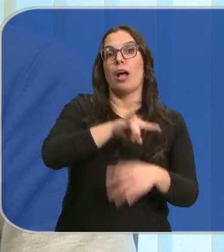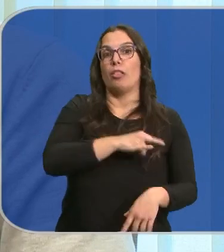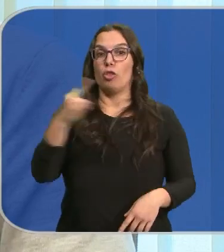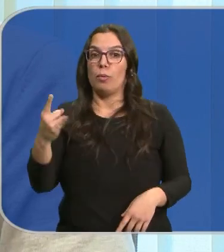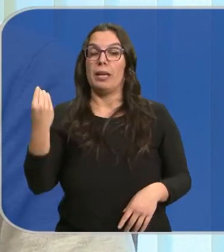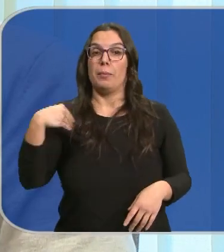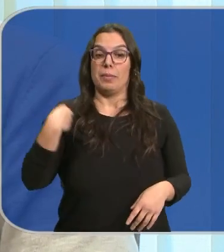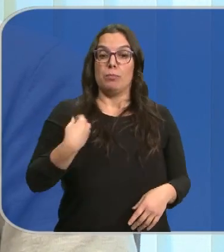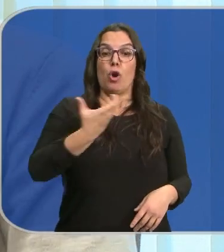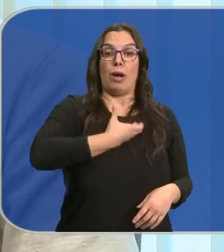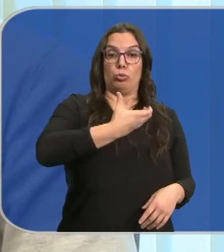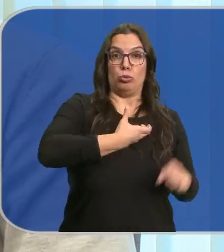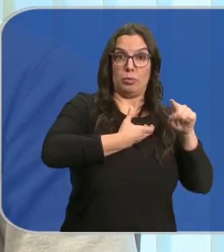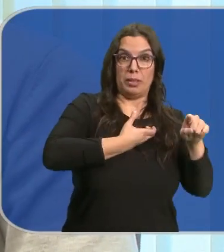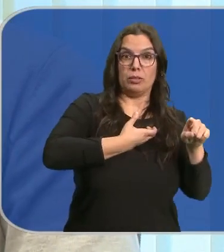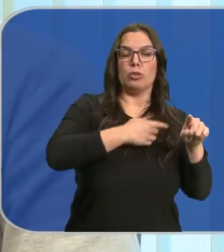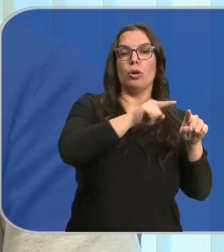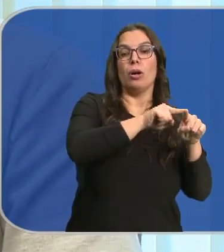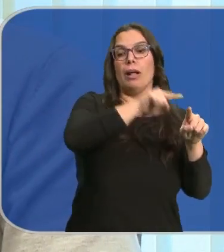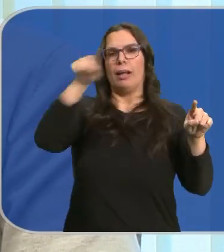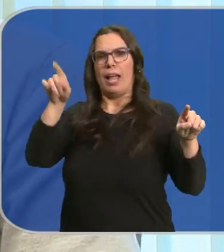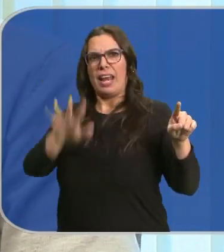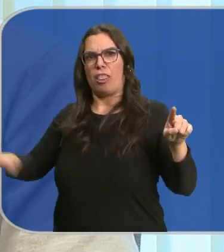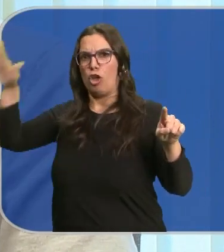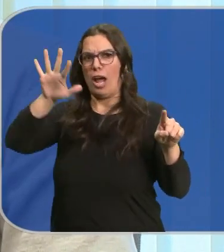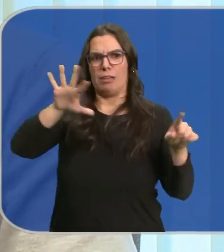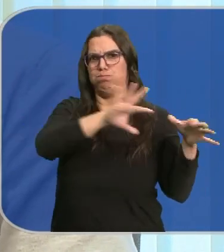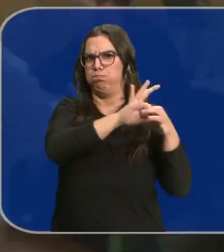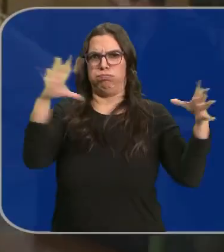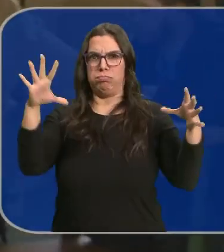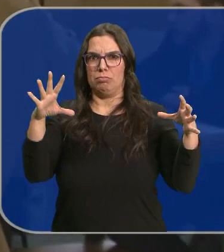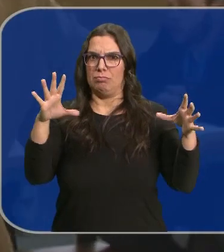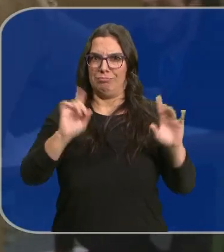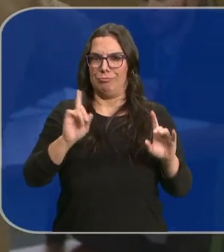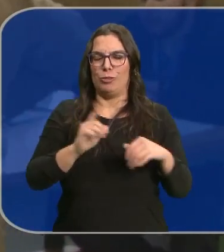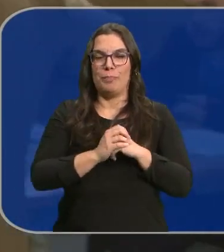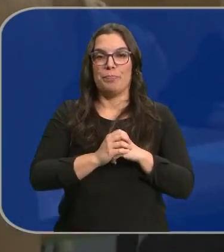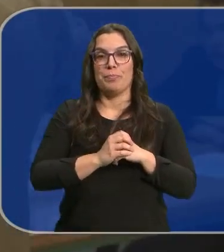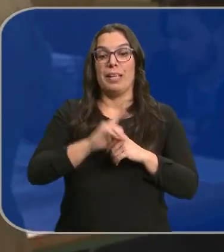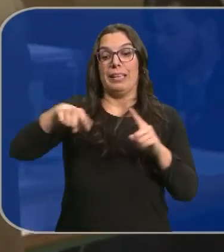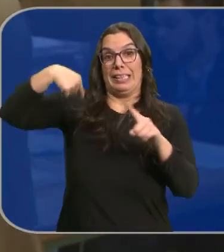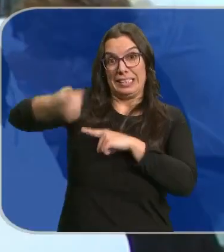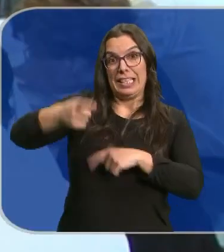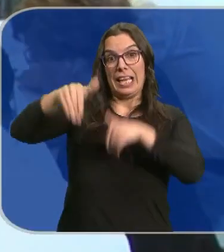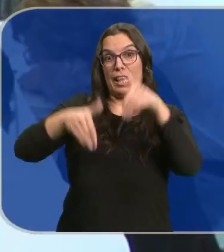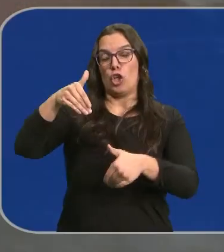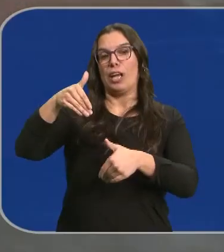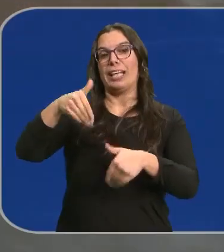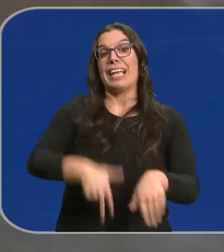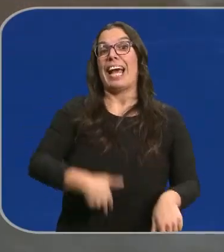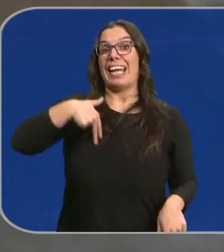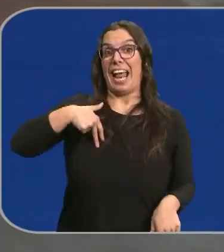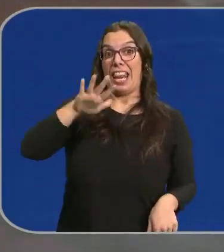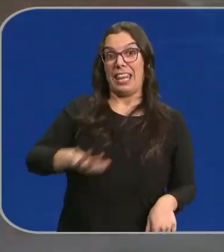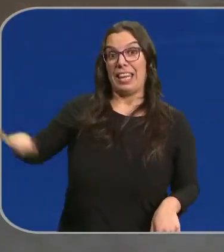resultados locales a los generales. Los autonómicos un poquito más sí, pero los locales propiamente dicho no. Las generales, dicen, se miden con otras claves.